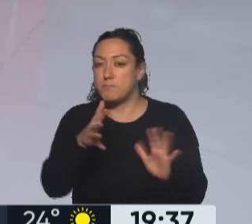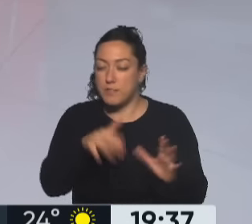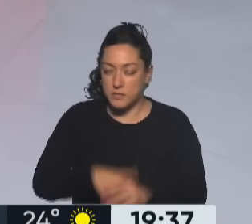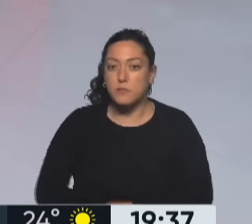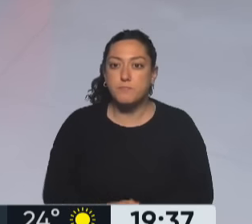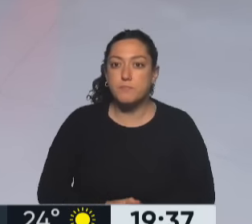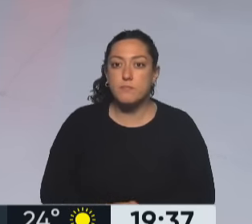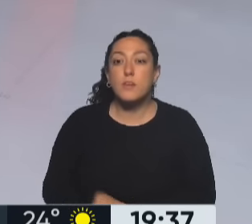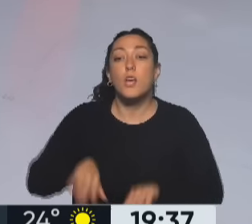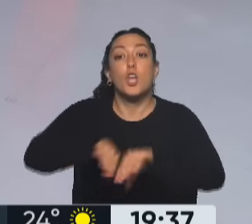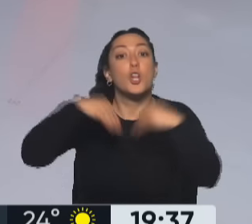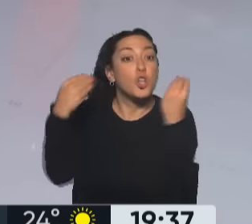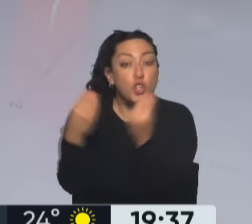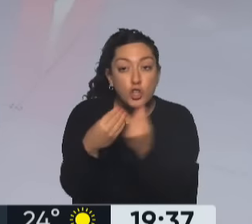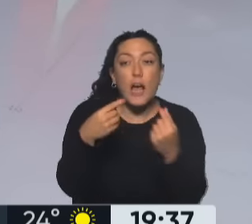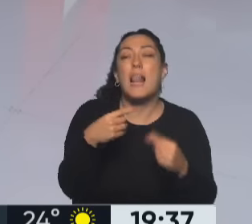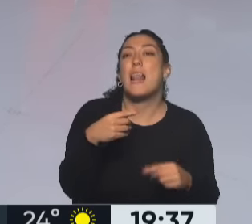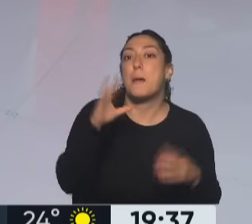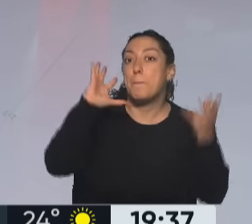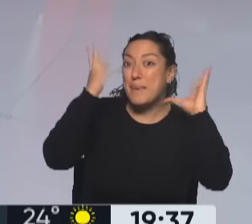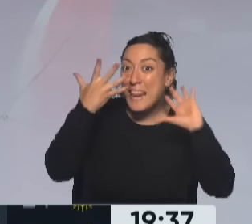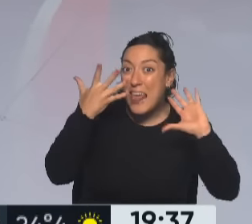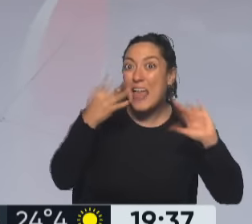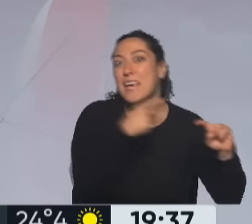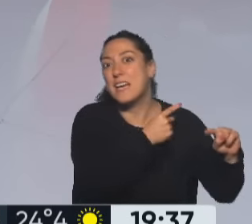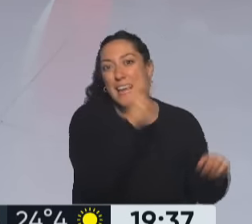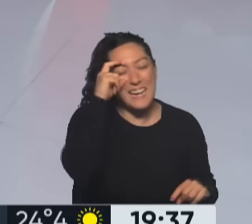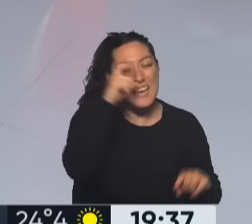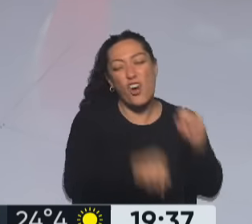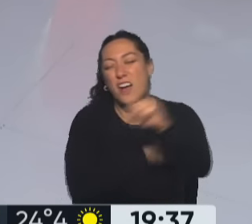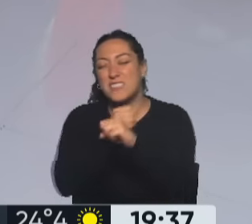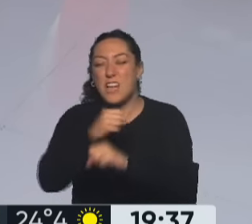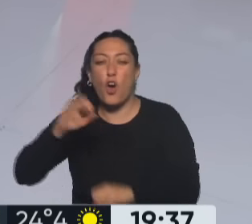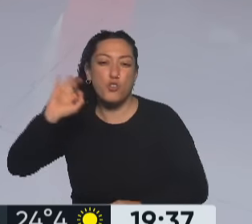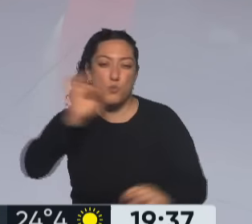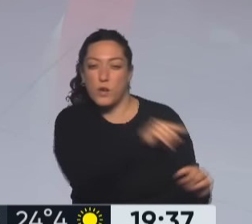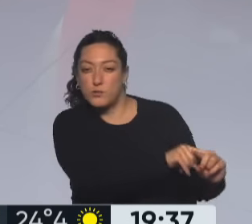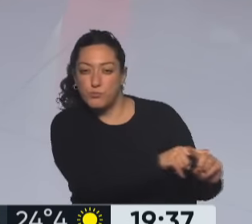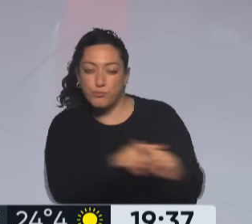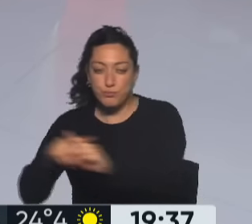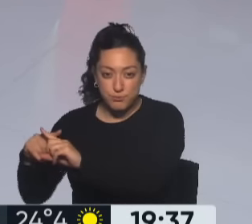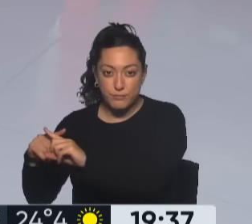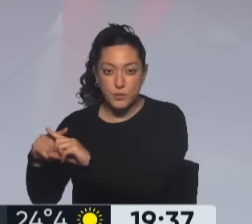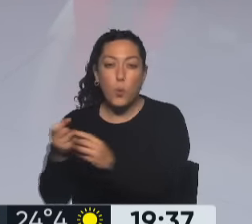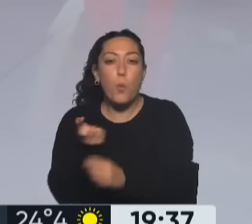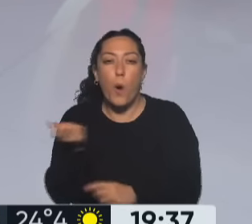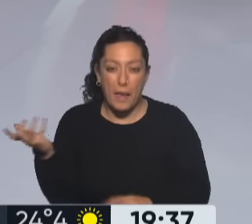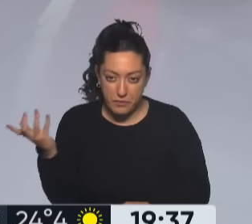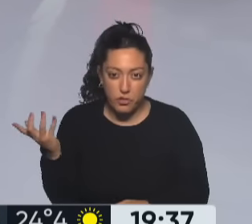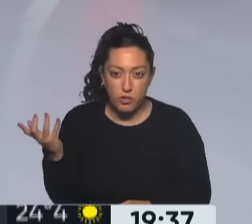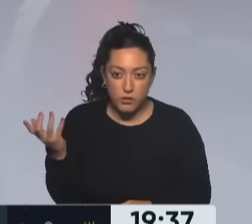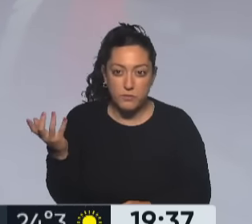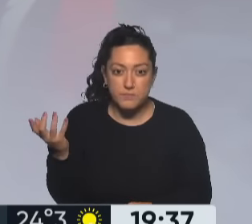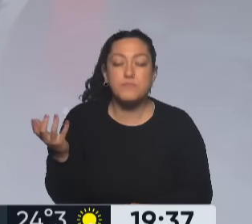cuánto acumula de inflación el presidente Javier Milei de enero a octubre. Ahí estás viendo los datos. En términos del